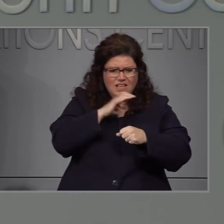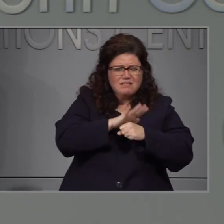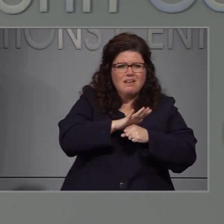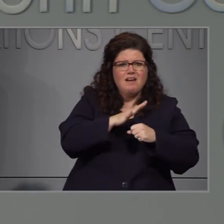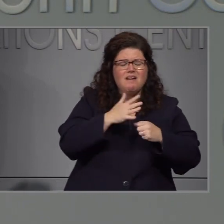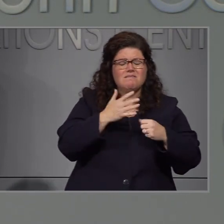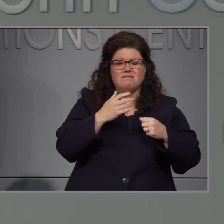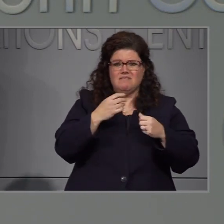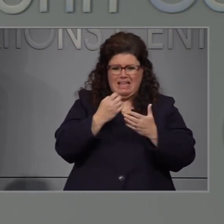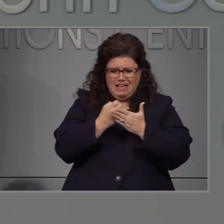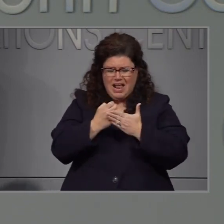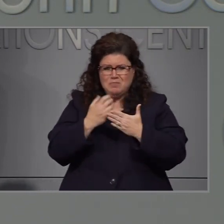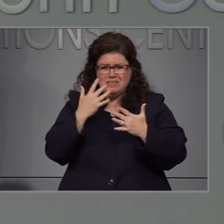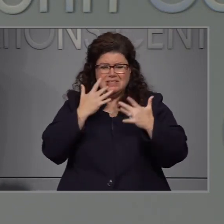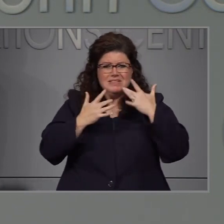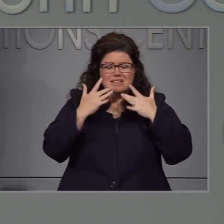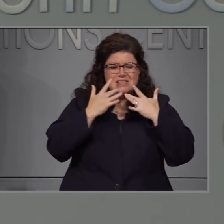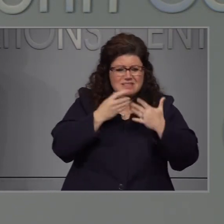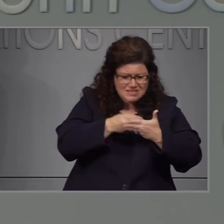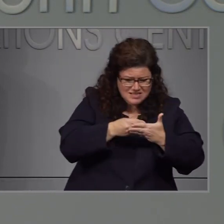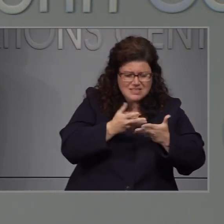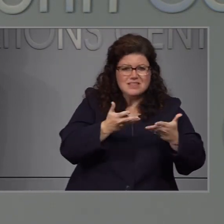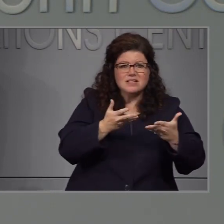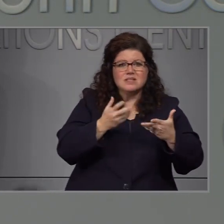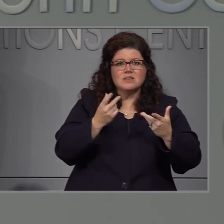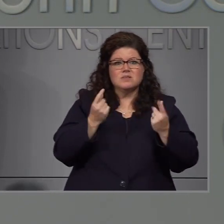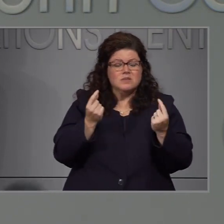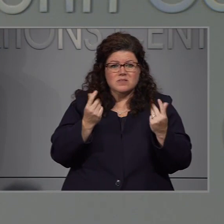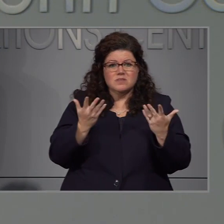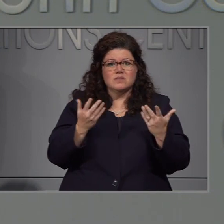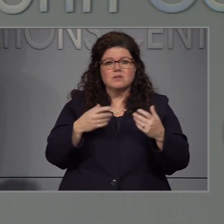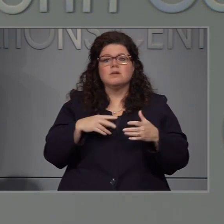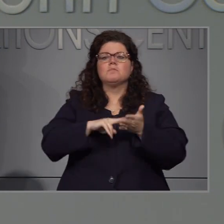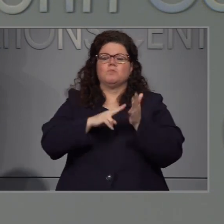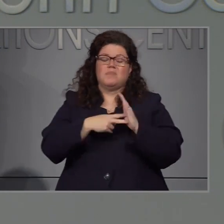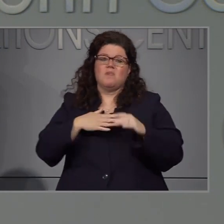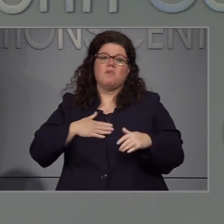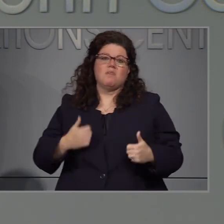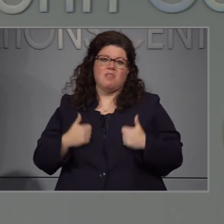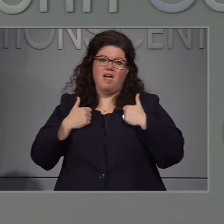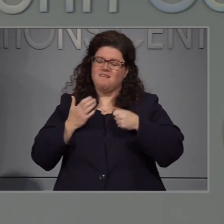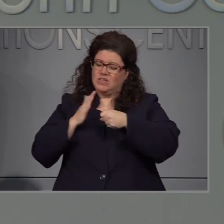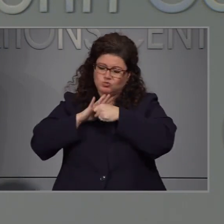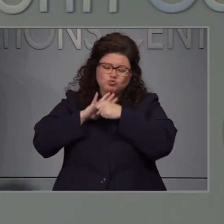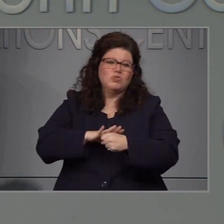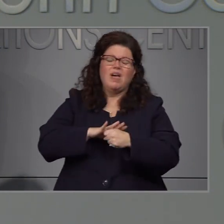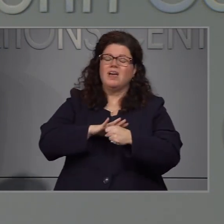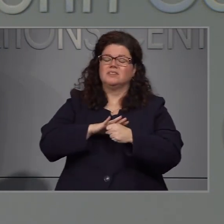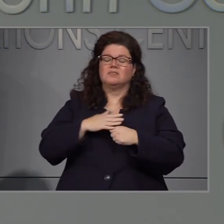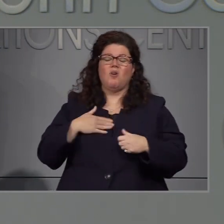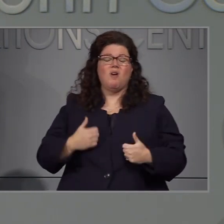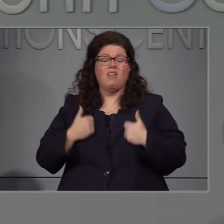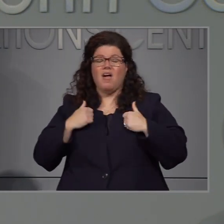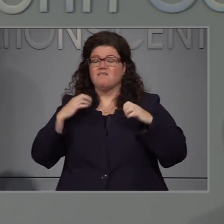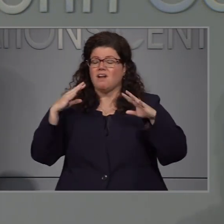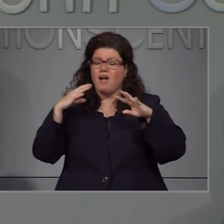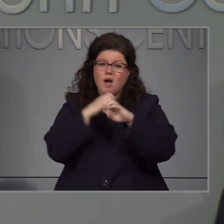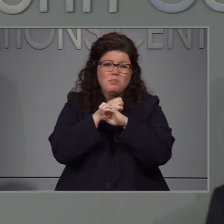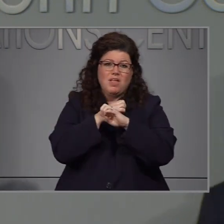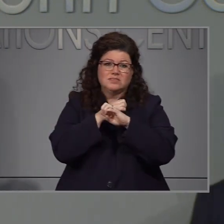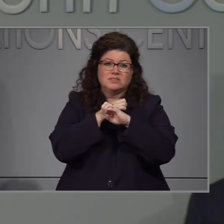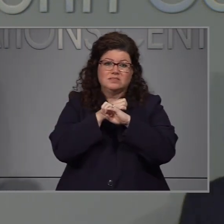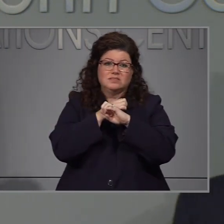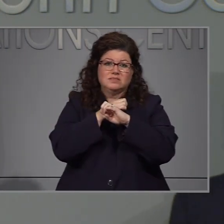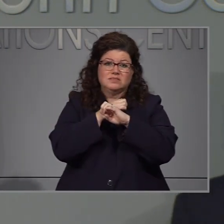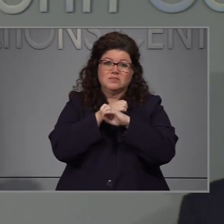o el temor de sobrevivir la economía. La vida para todos nosotros está más estresada ahora y compleja, y las enfermeras